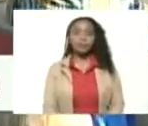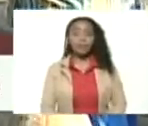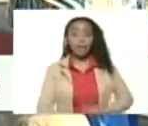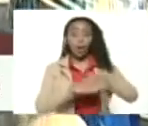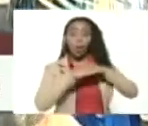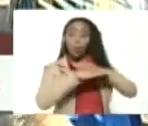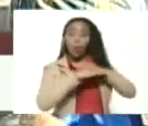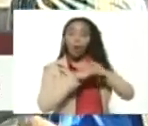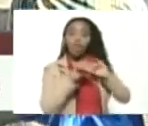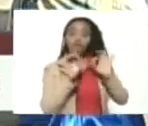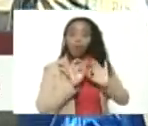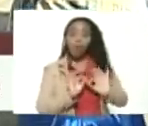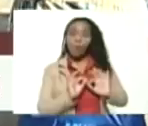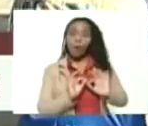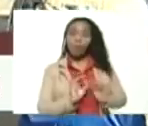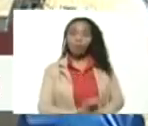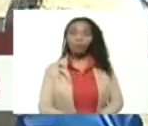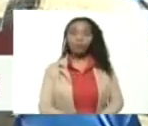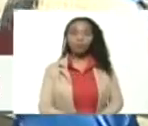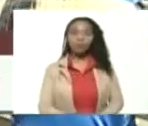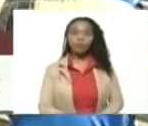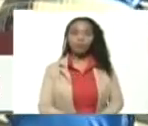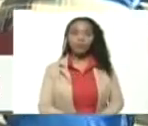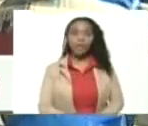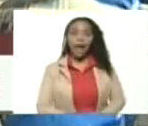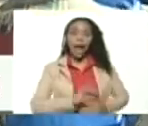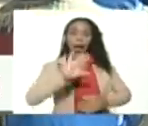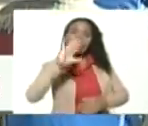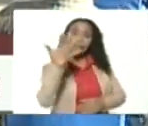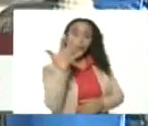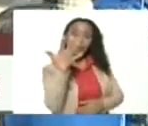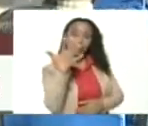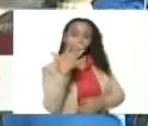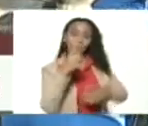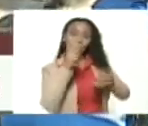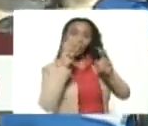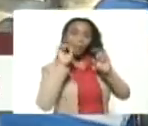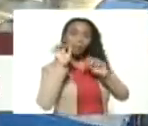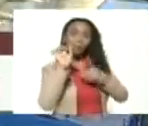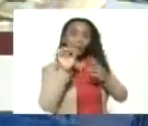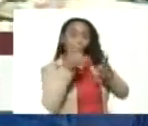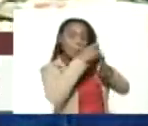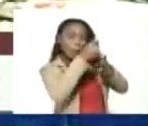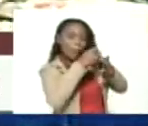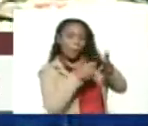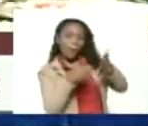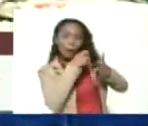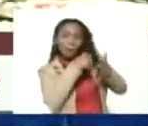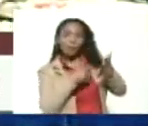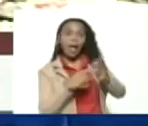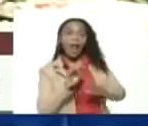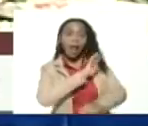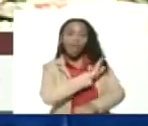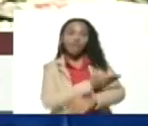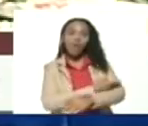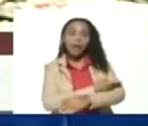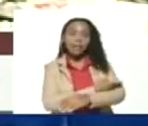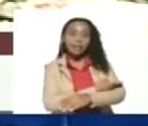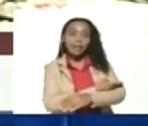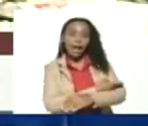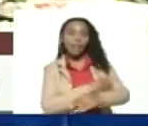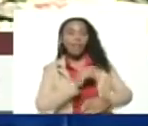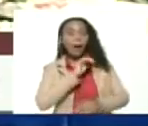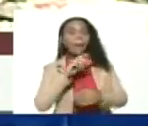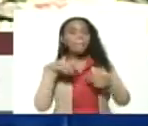Igualmente, el quinto vértice es la organización de base del poder popular, las fuerzas del poder popular.